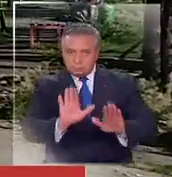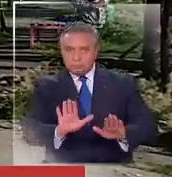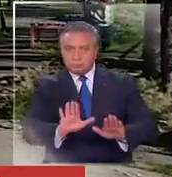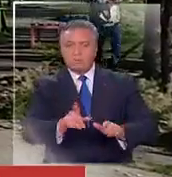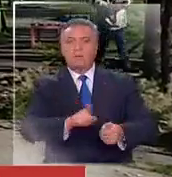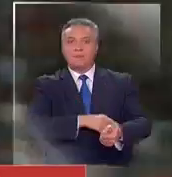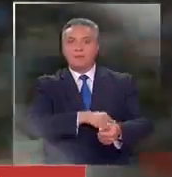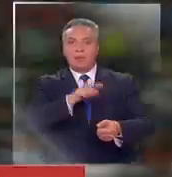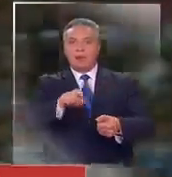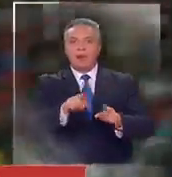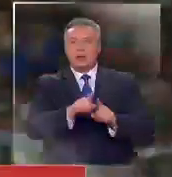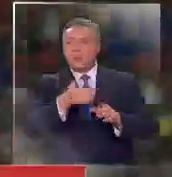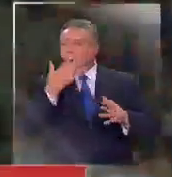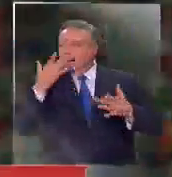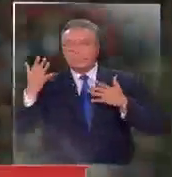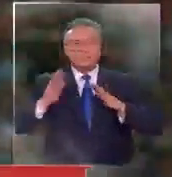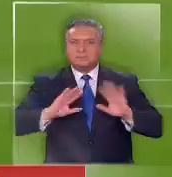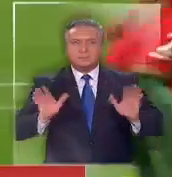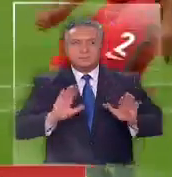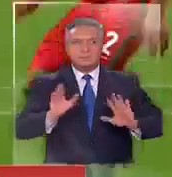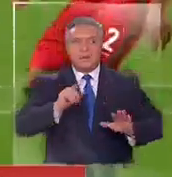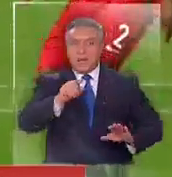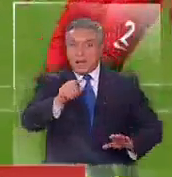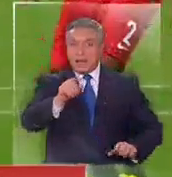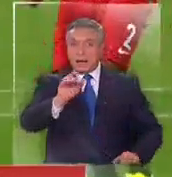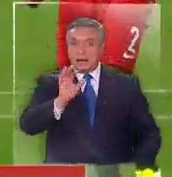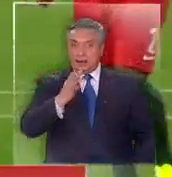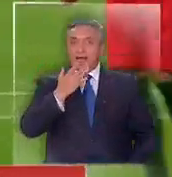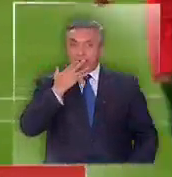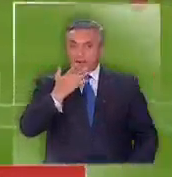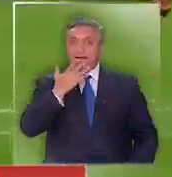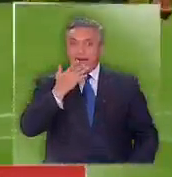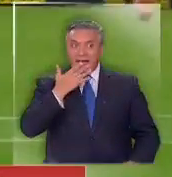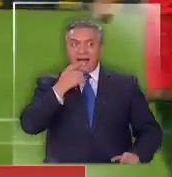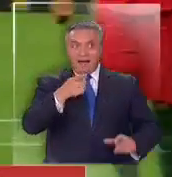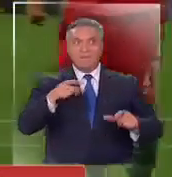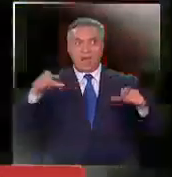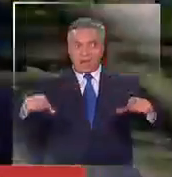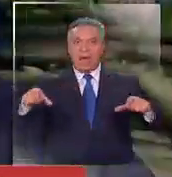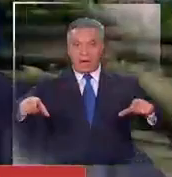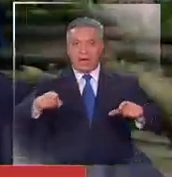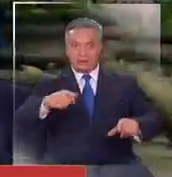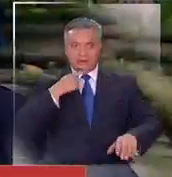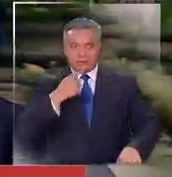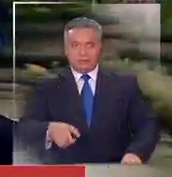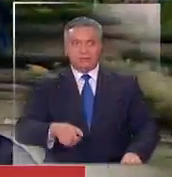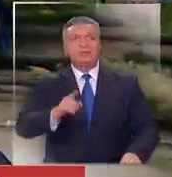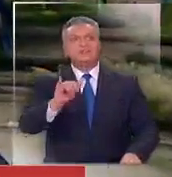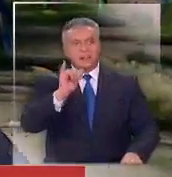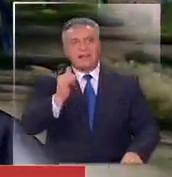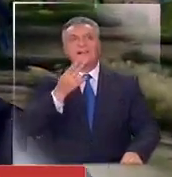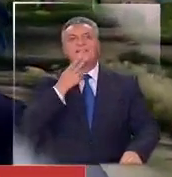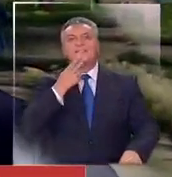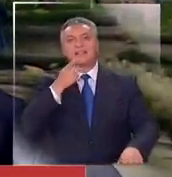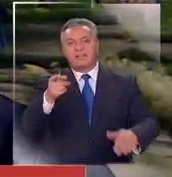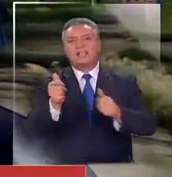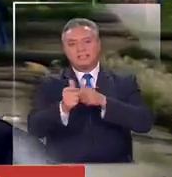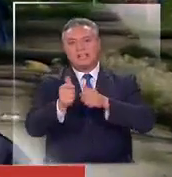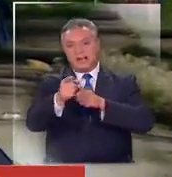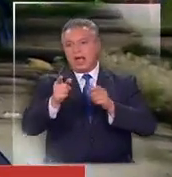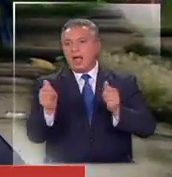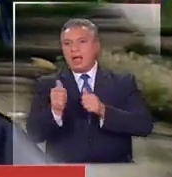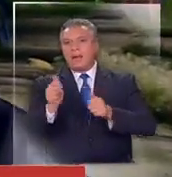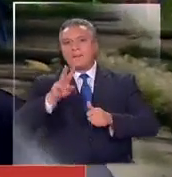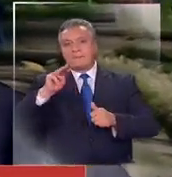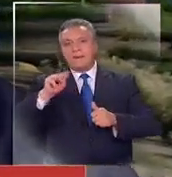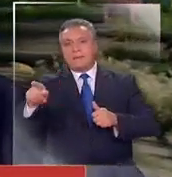parientes, quitado de bulla. El príncipe, eso sí, habla en la cancha. No, o sea, vive cerca, vive al lado de su madre, pues, que